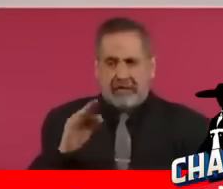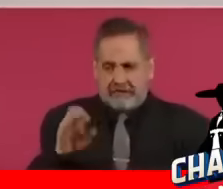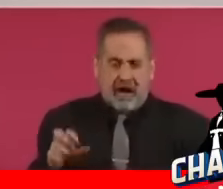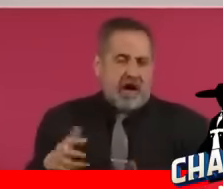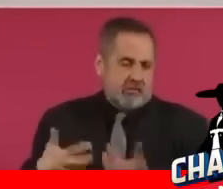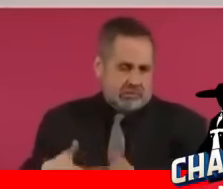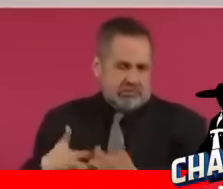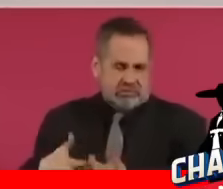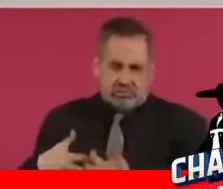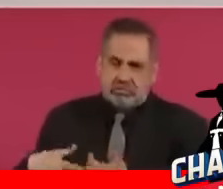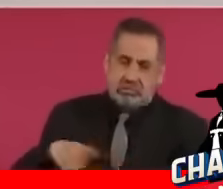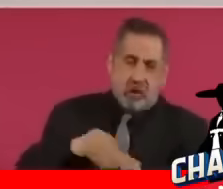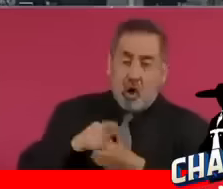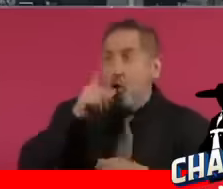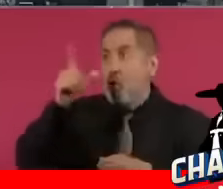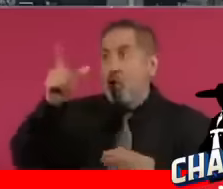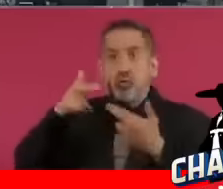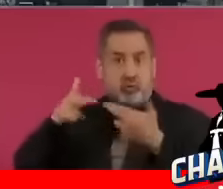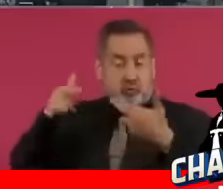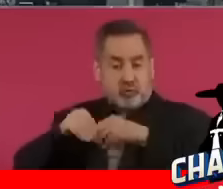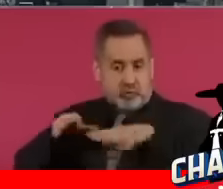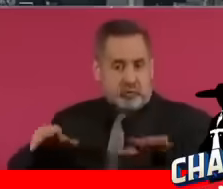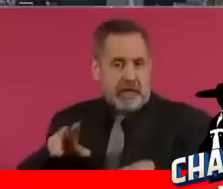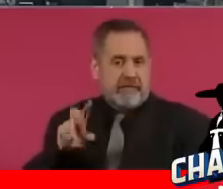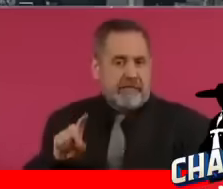de toda la energía eléctrica,